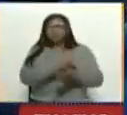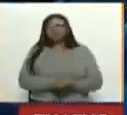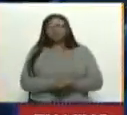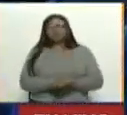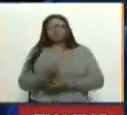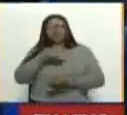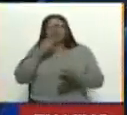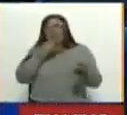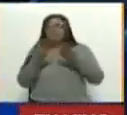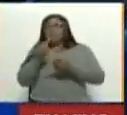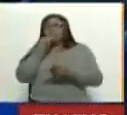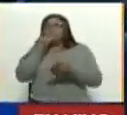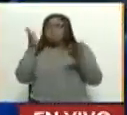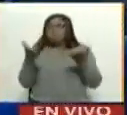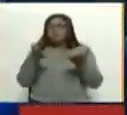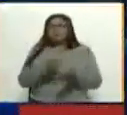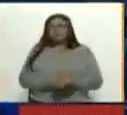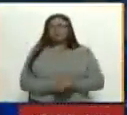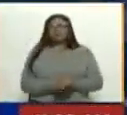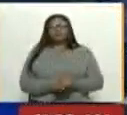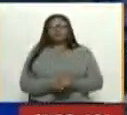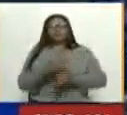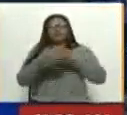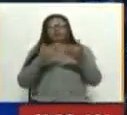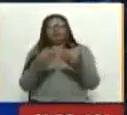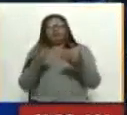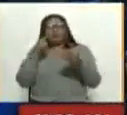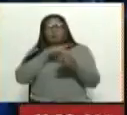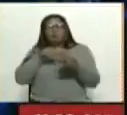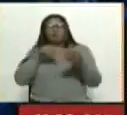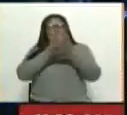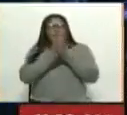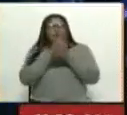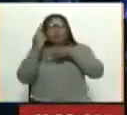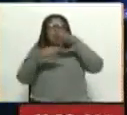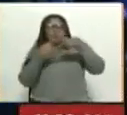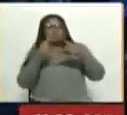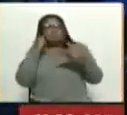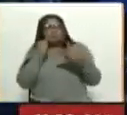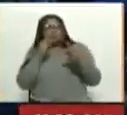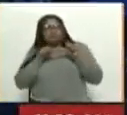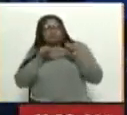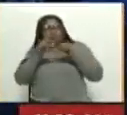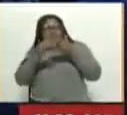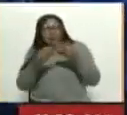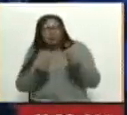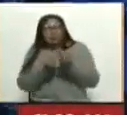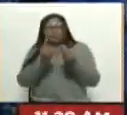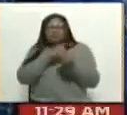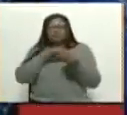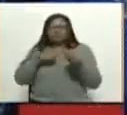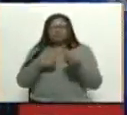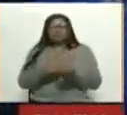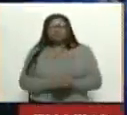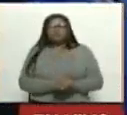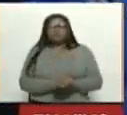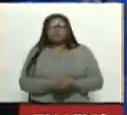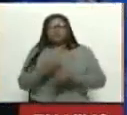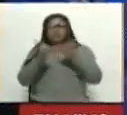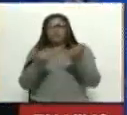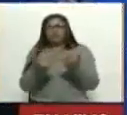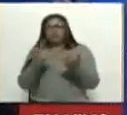invitados como ustedes saben que son amigos de la Revolución bolivariana que han estado junto a nosotros en todos los momentos